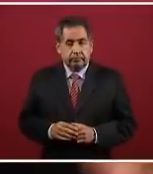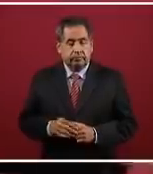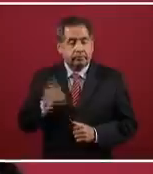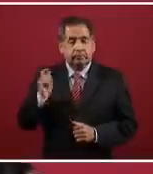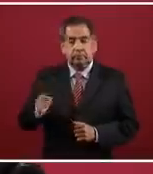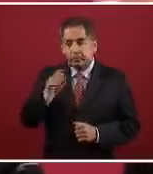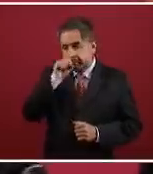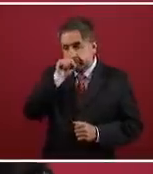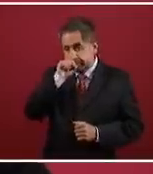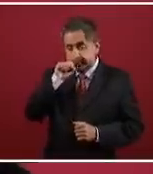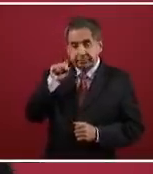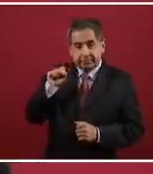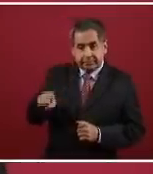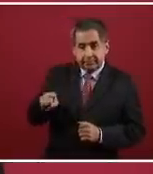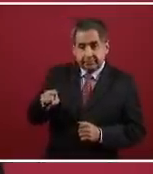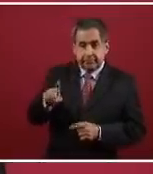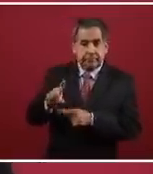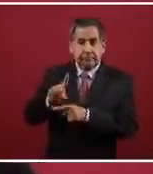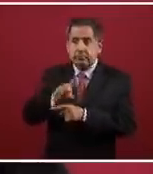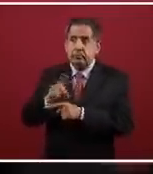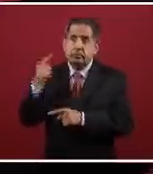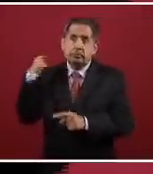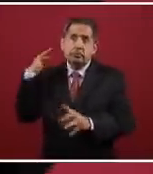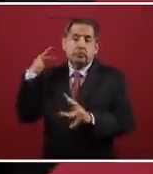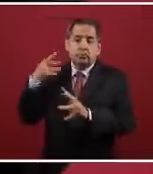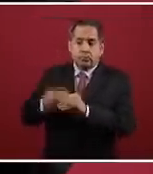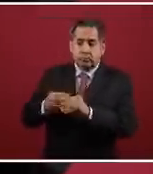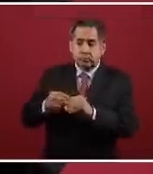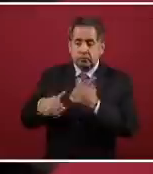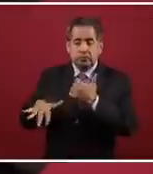es el mismo desde hace 15